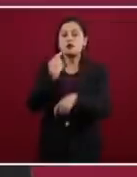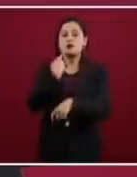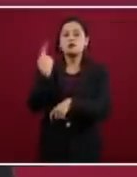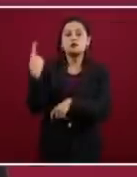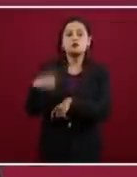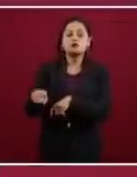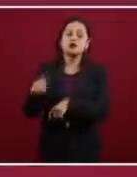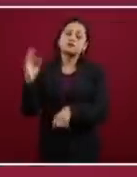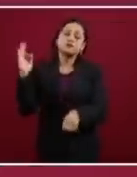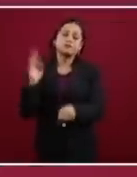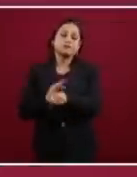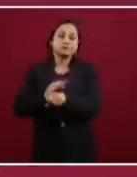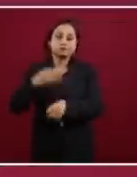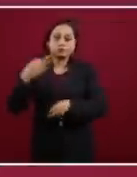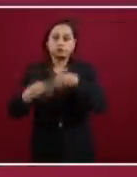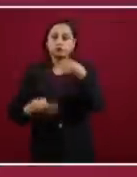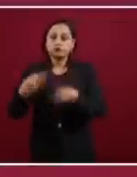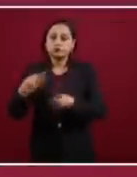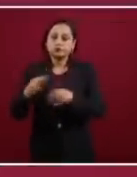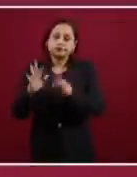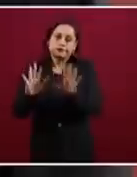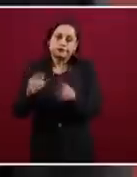y esto viene de atrás